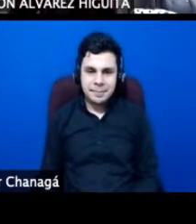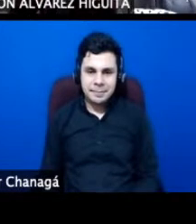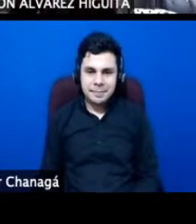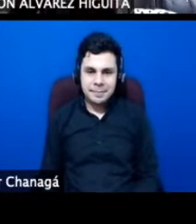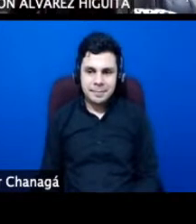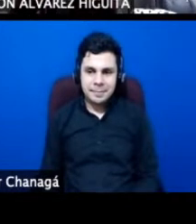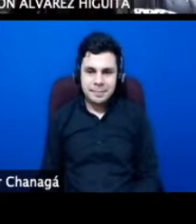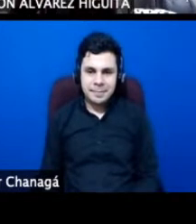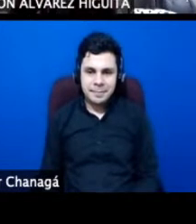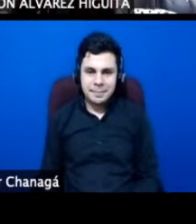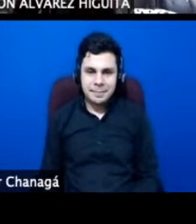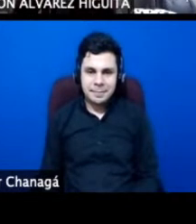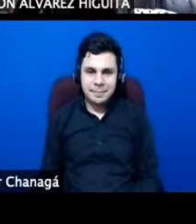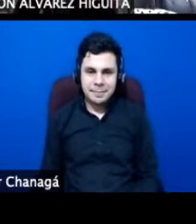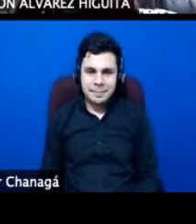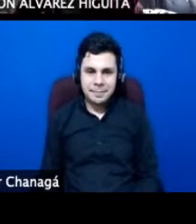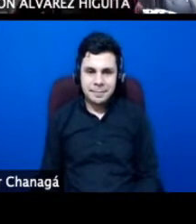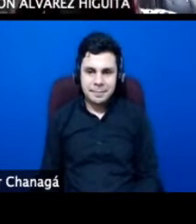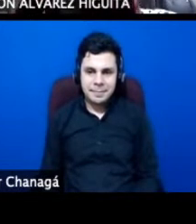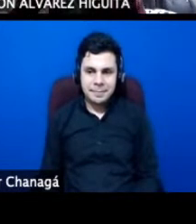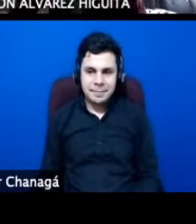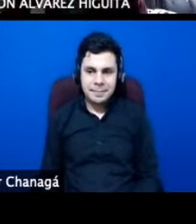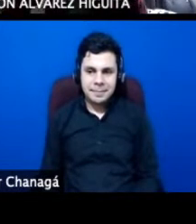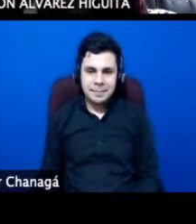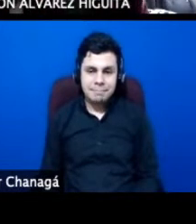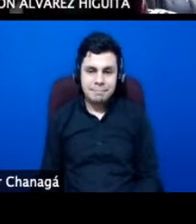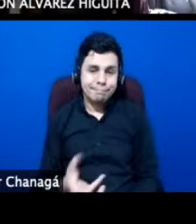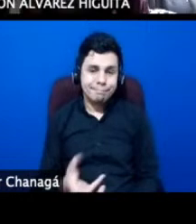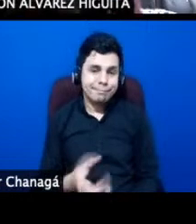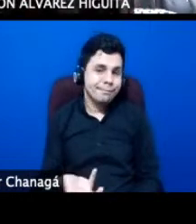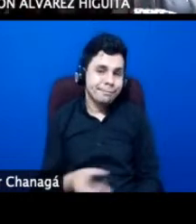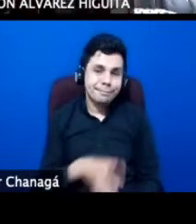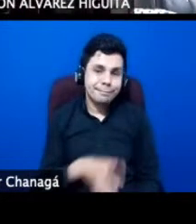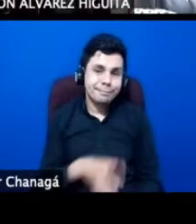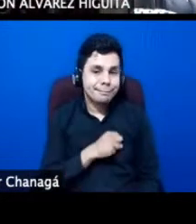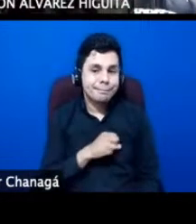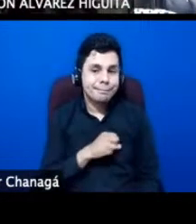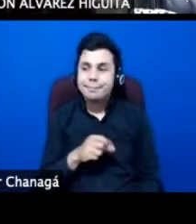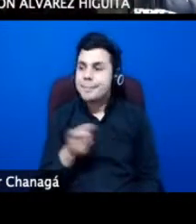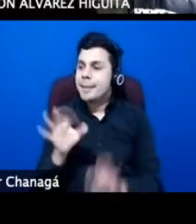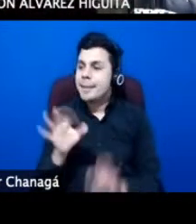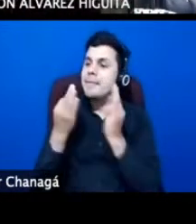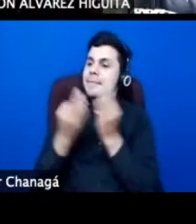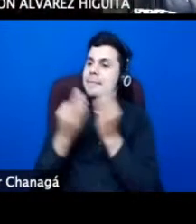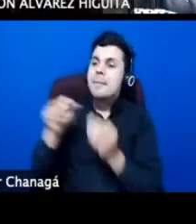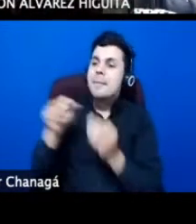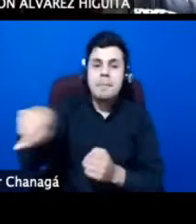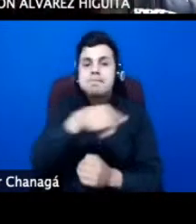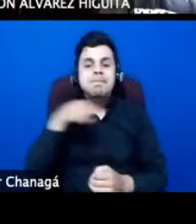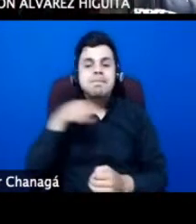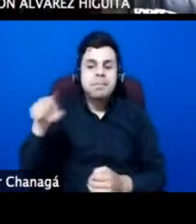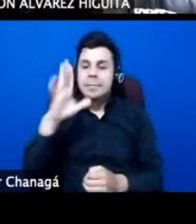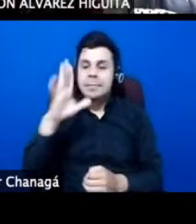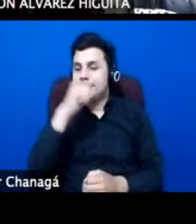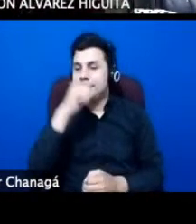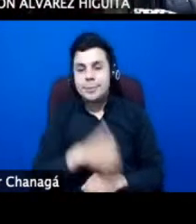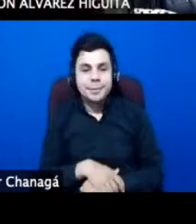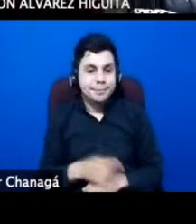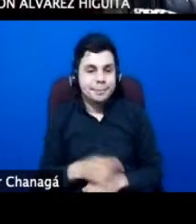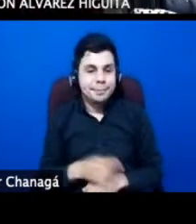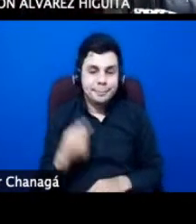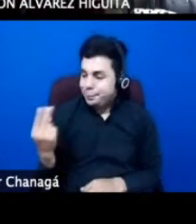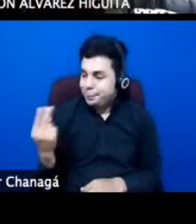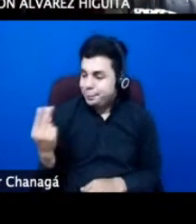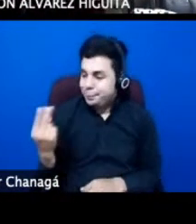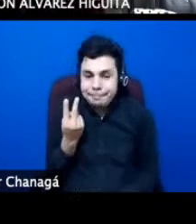Bueno, desafortunadamente no tenemos ningunos otros familiares aquí y entonces estamos los dos siempre